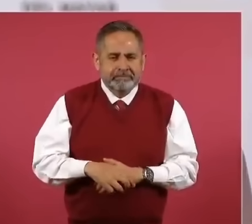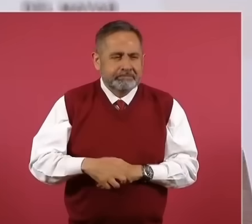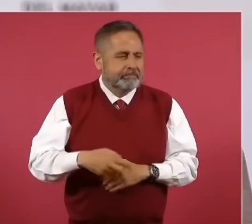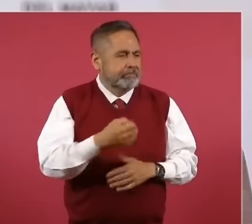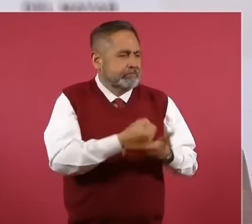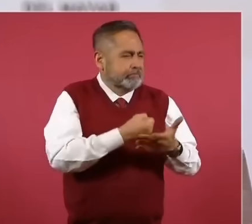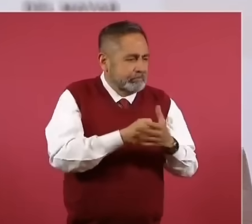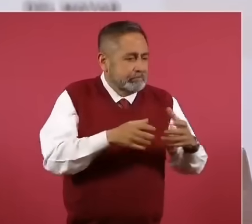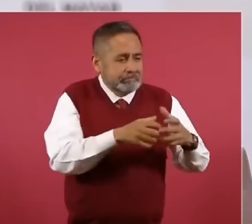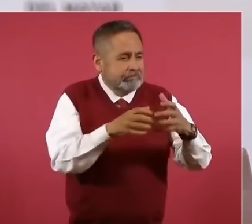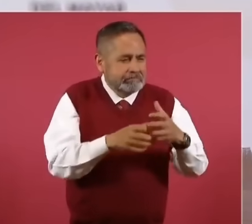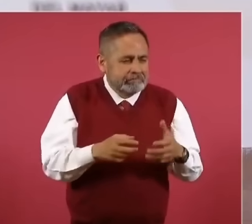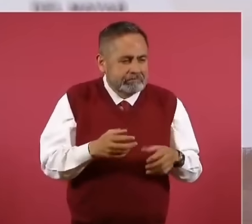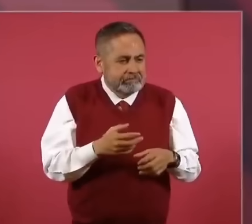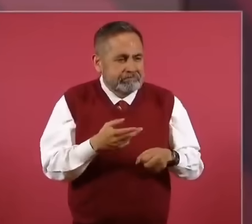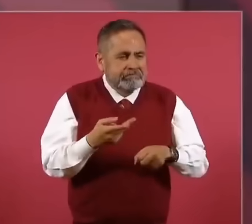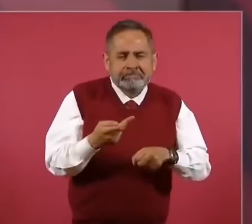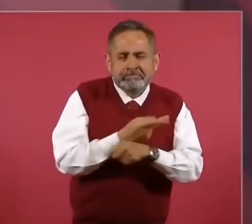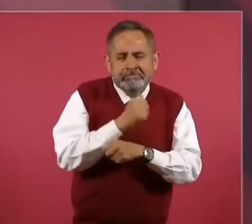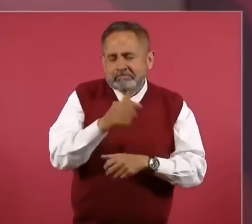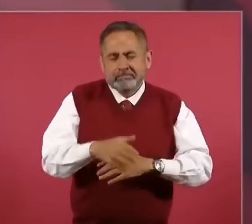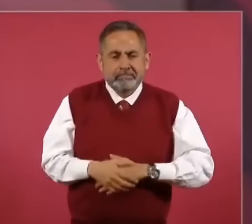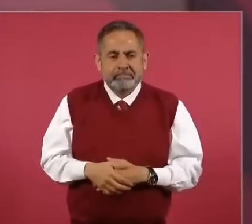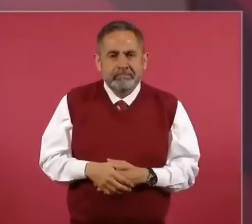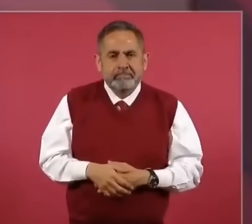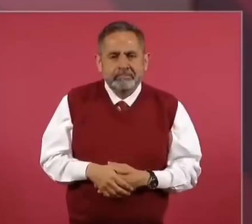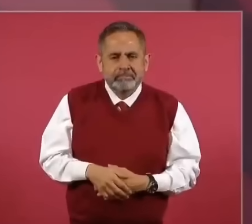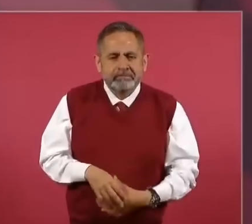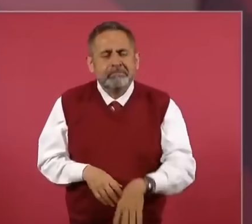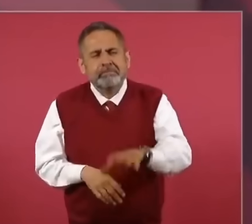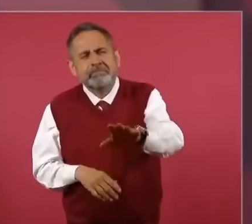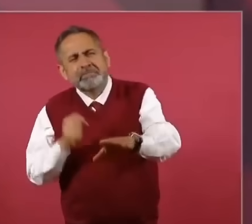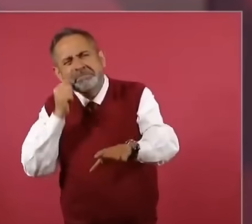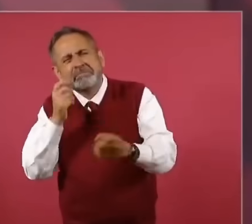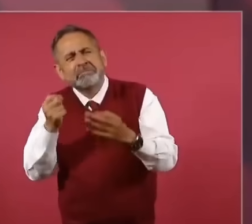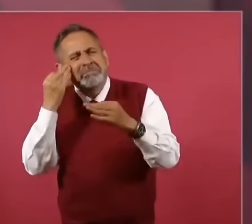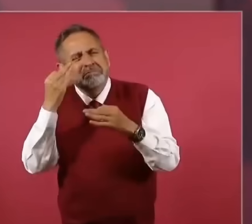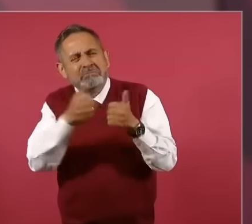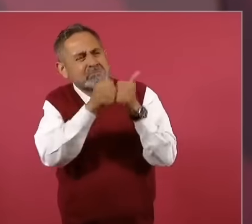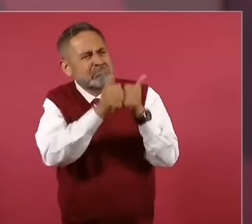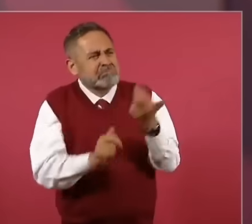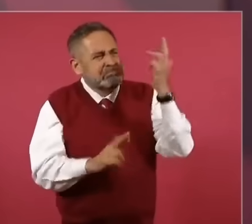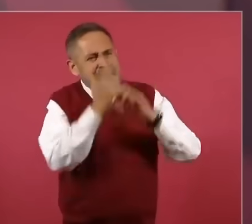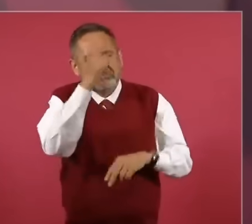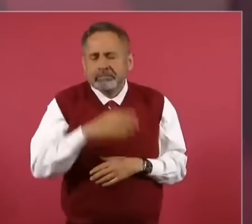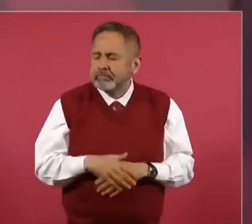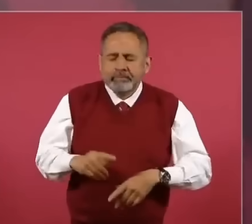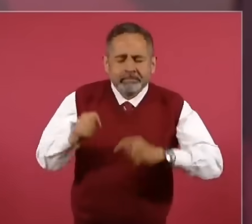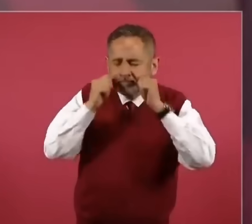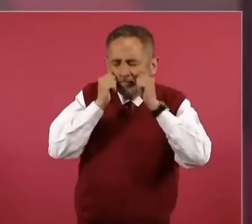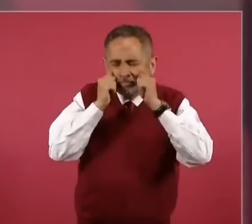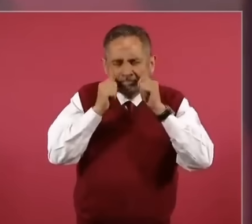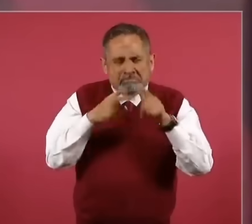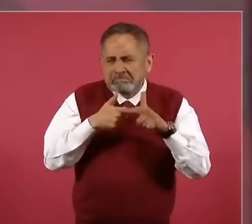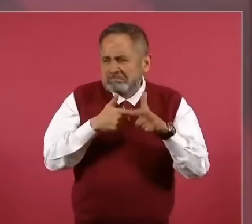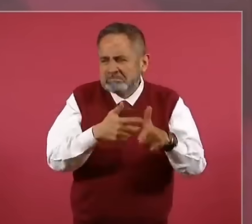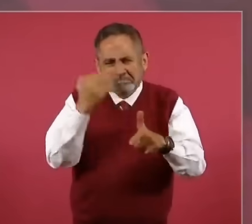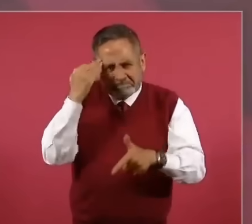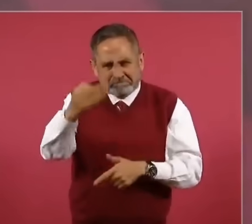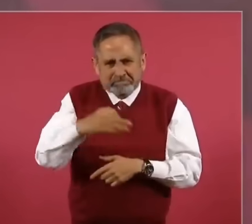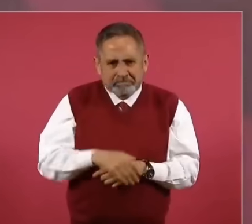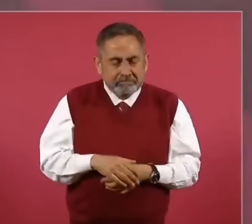movimiento. No importa cuánto tiempo vayan. No importa. Y la población. No importa. Porque ellos no